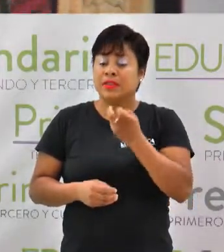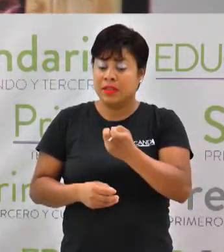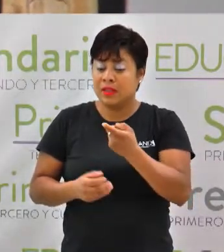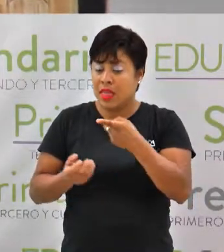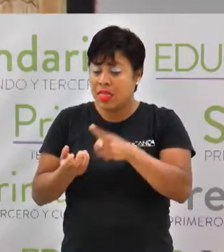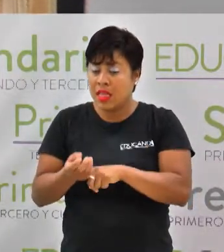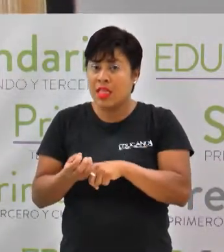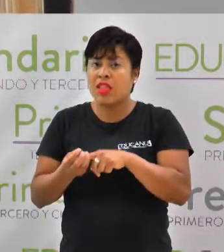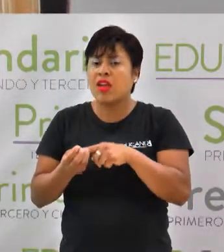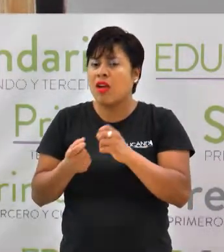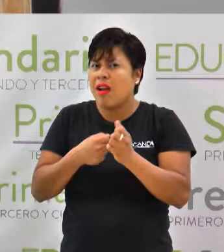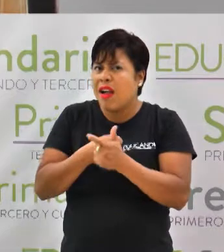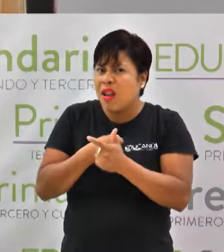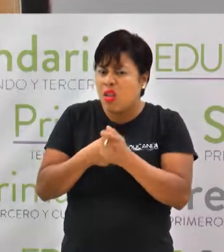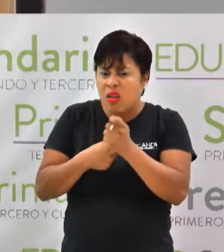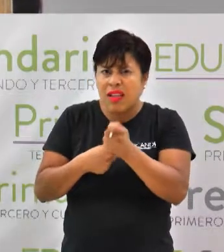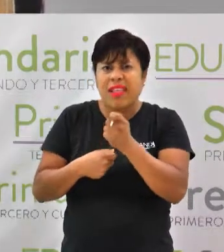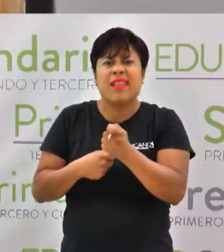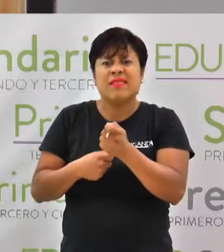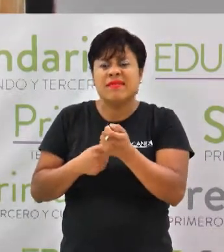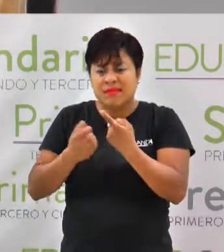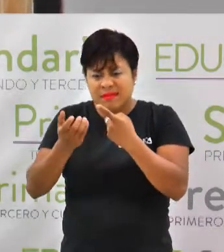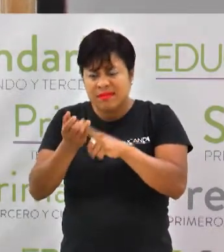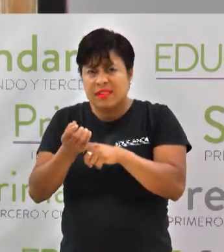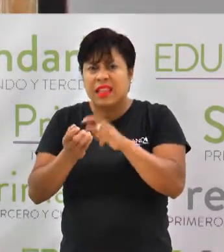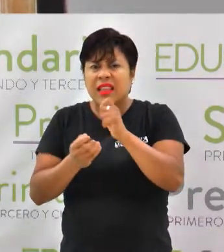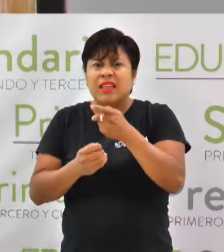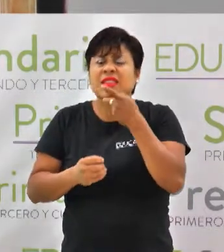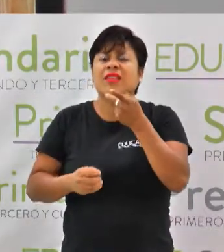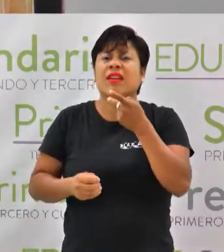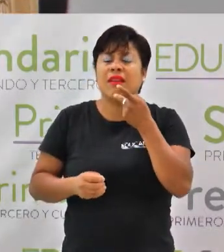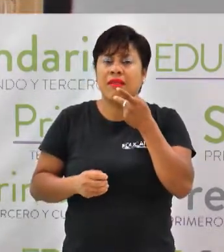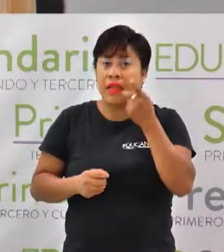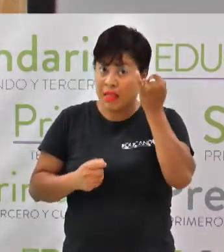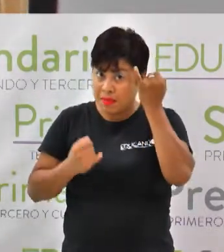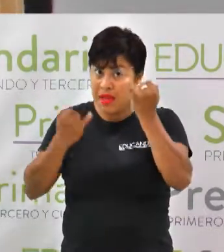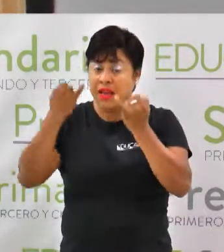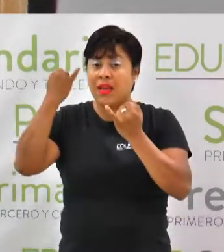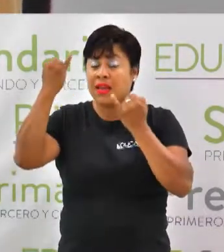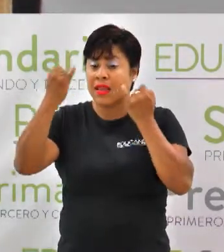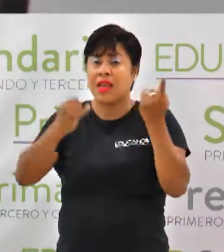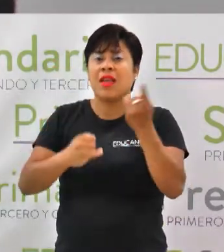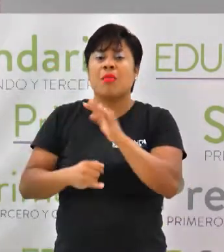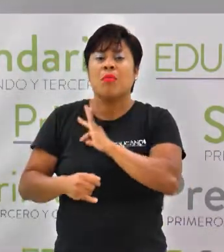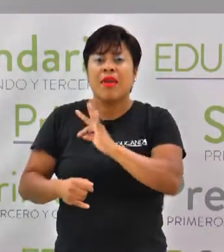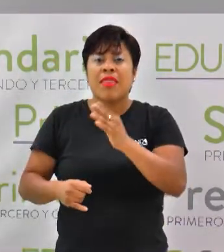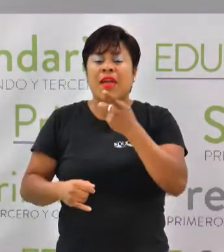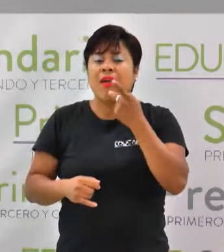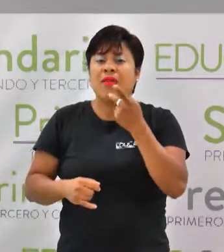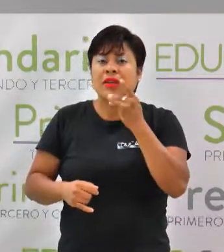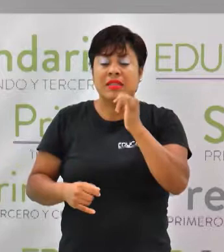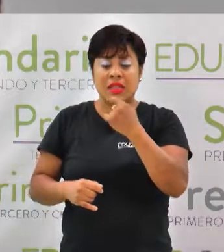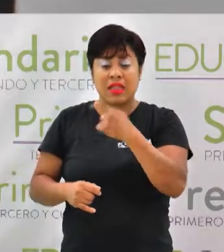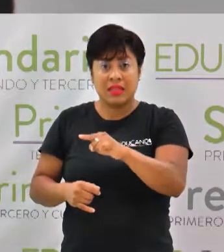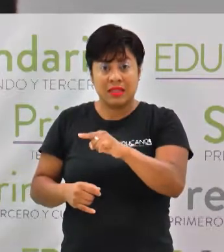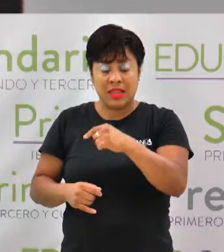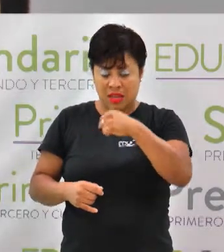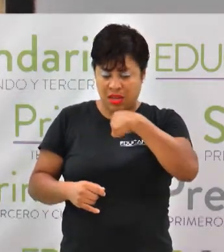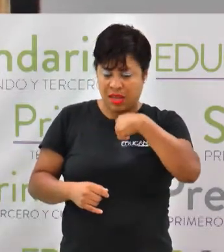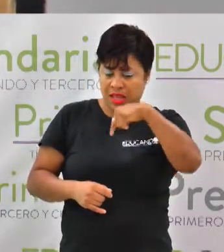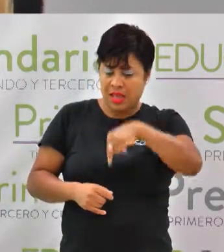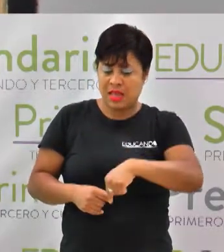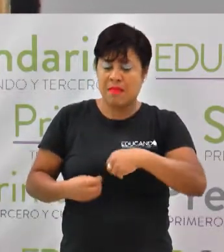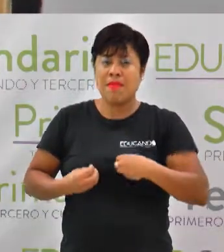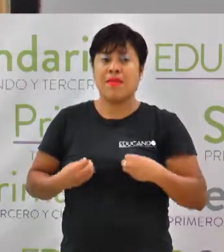Está dentro de algo, ¿verdad? ¿De qué crees que hable? Imagina de qué puede hablar si dice aquí